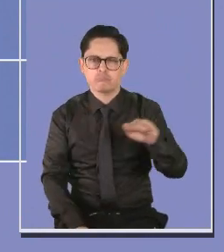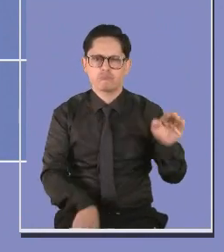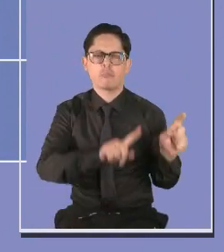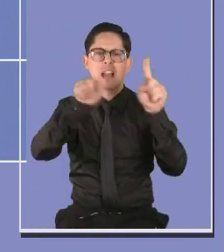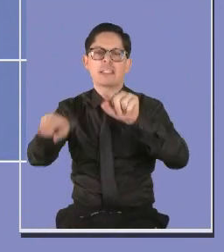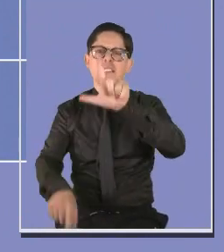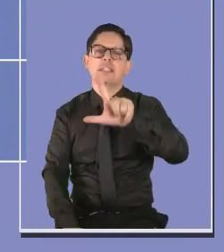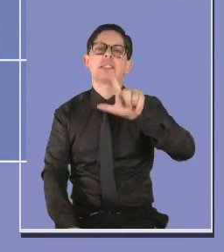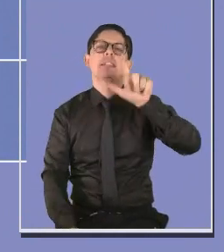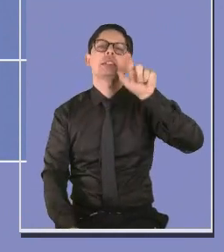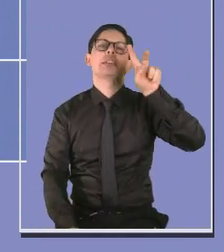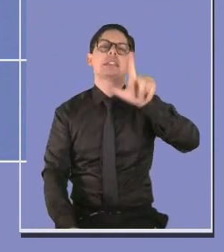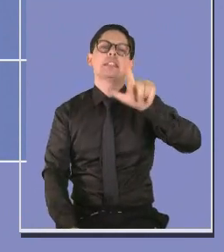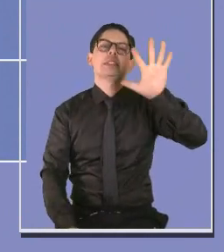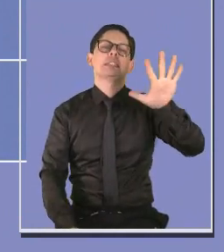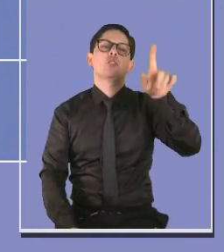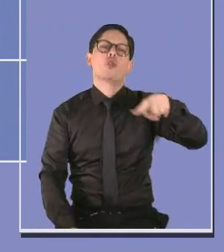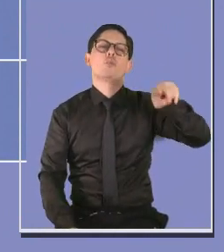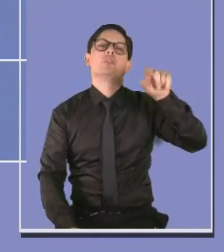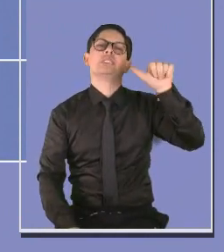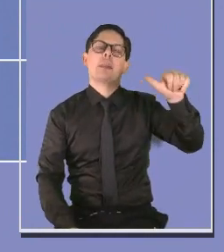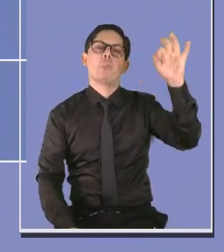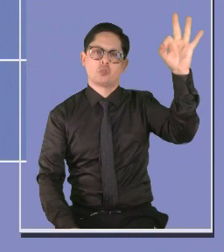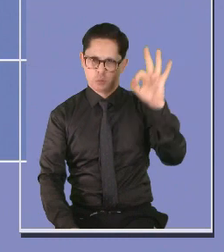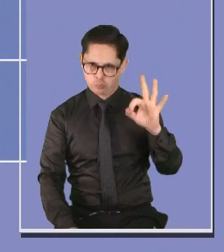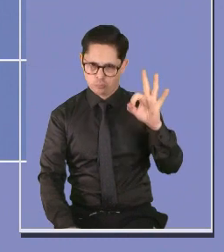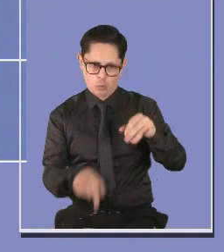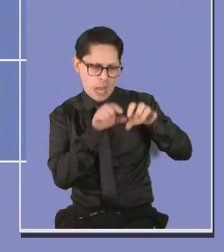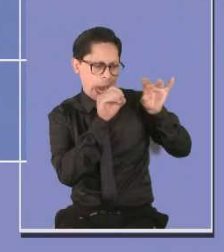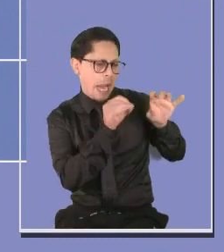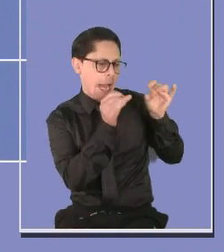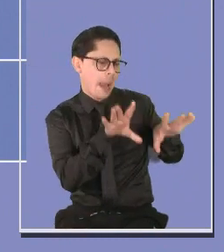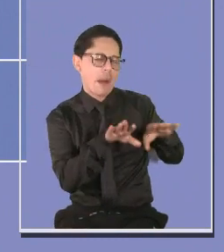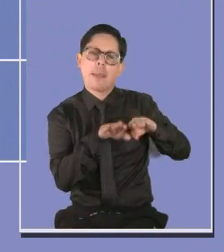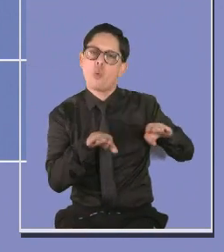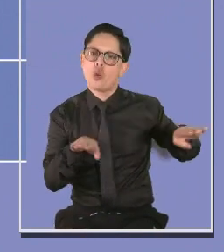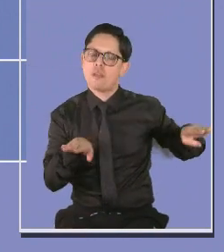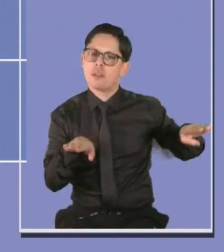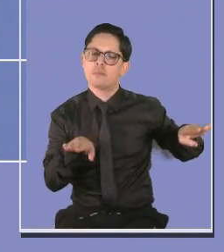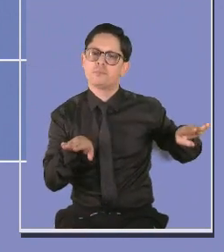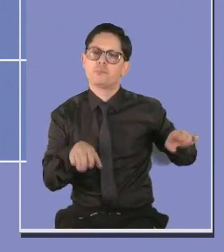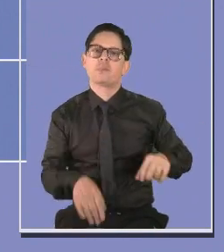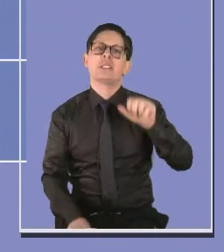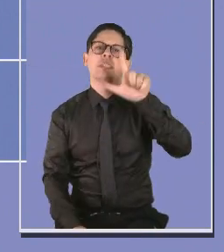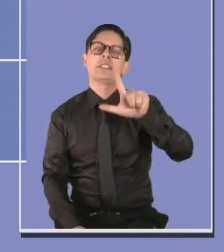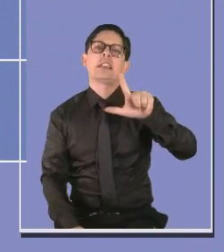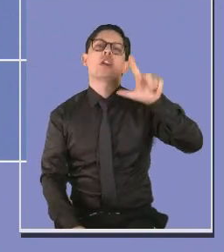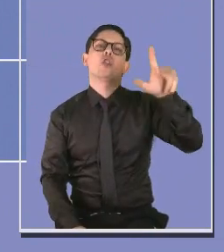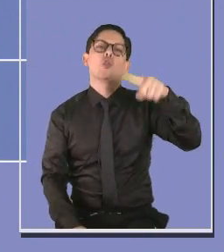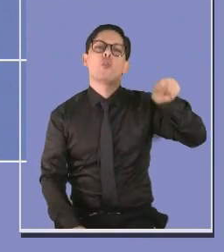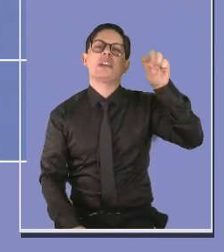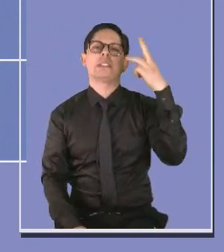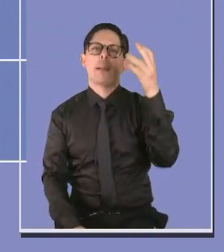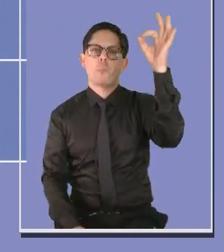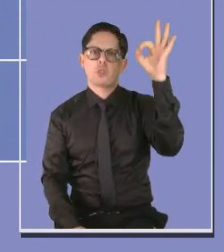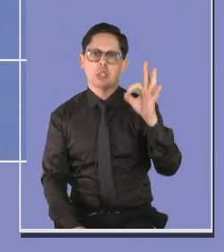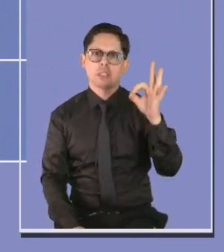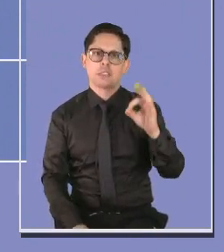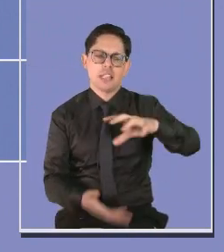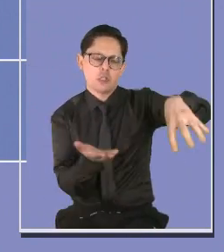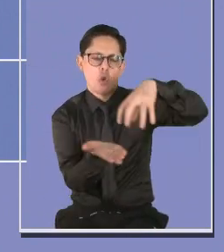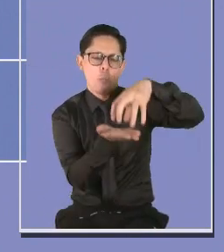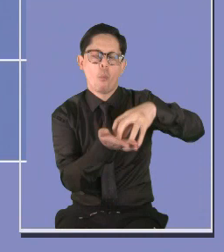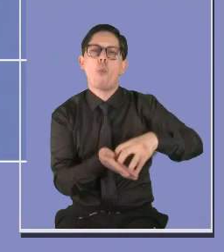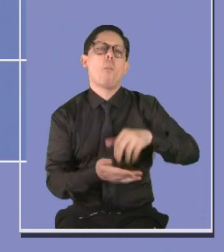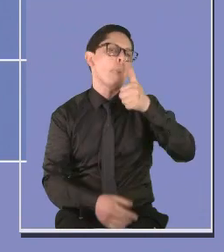al 75.6% de las camas disponibles el 78.3% en el sector